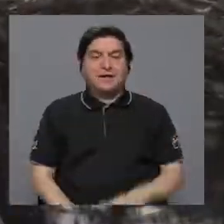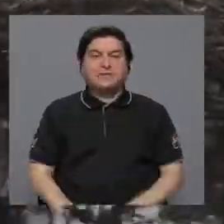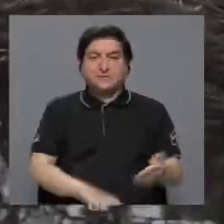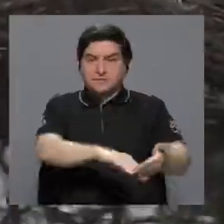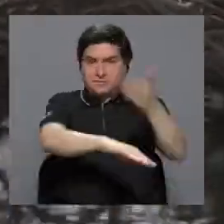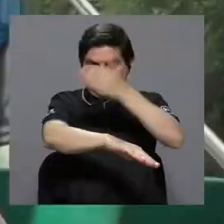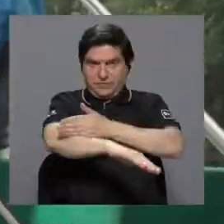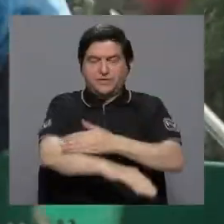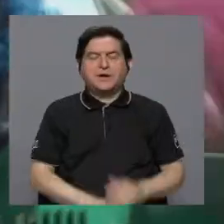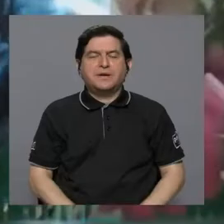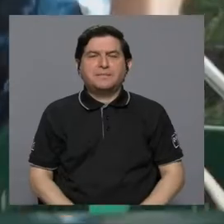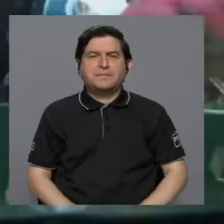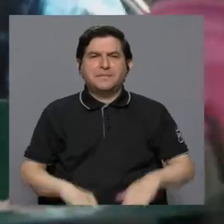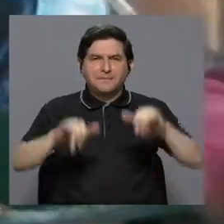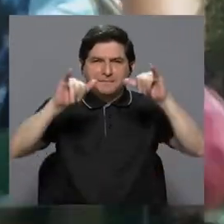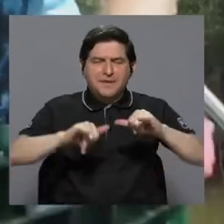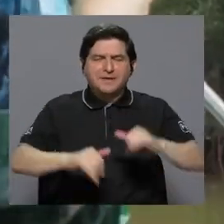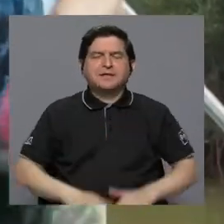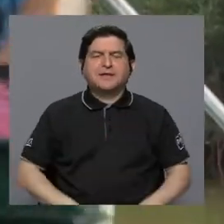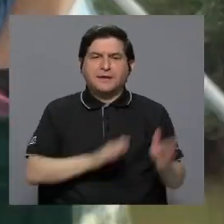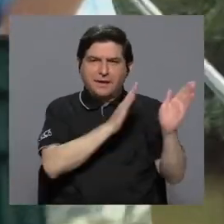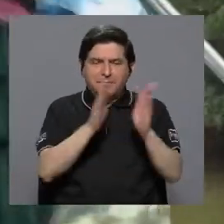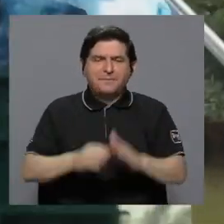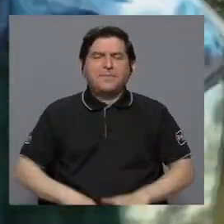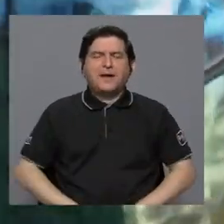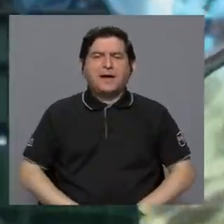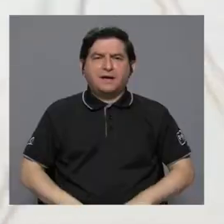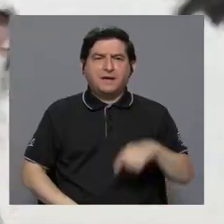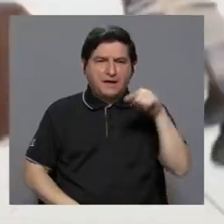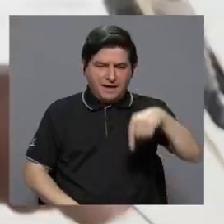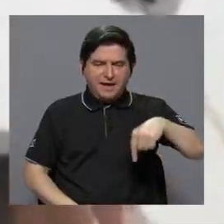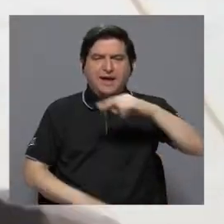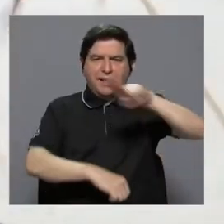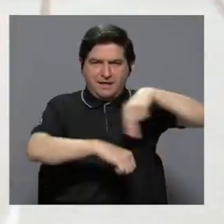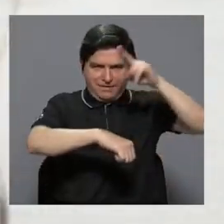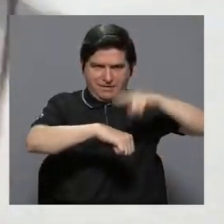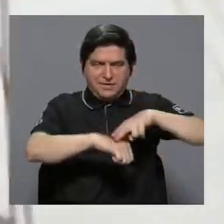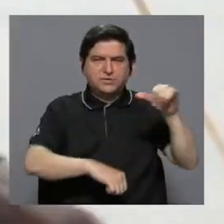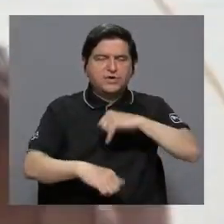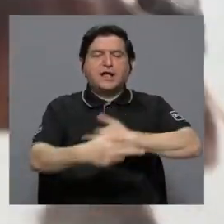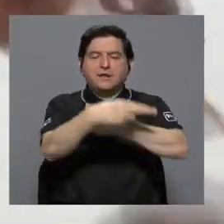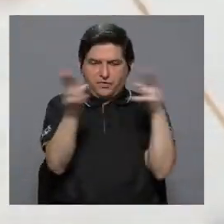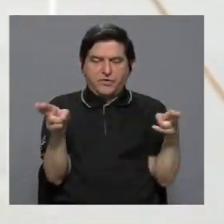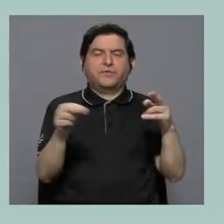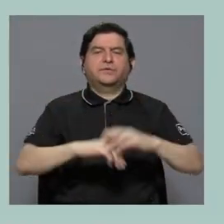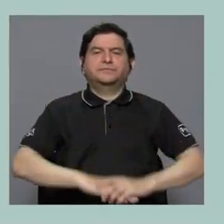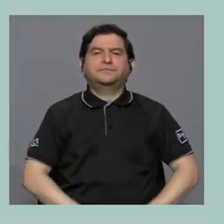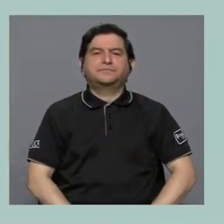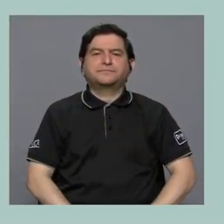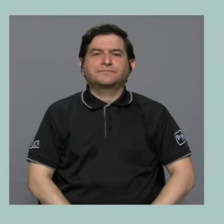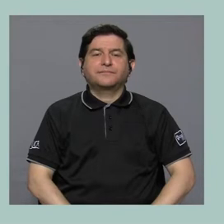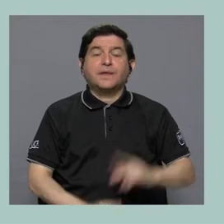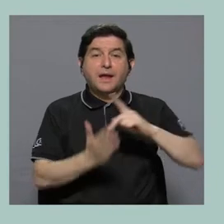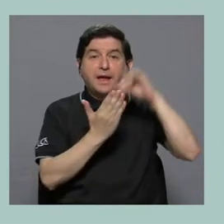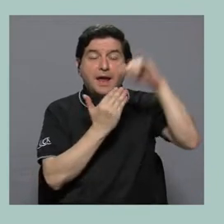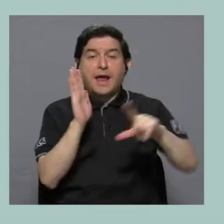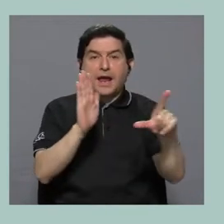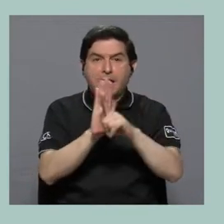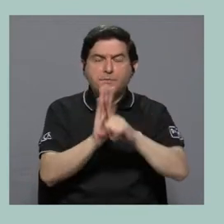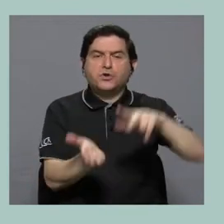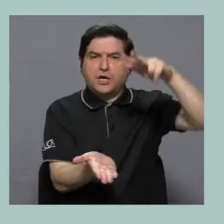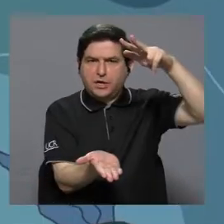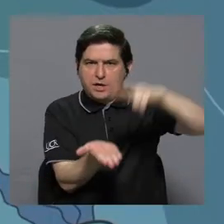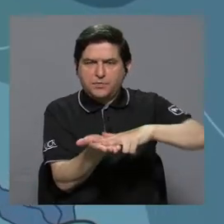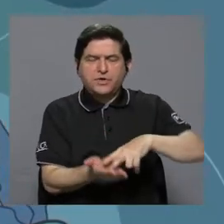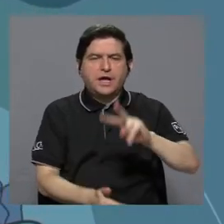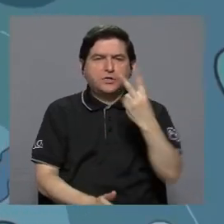para establecer planes de conservación tanto a nivel nacional como regional. El proyecto de ley fue